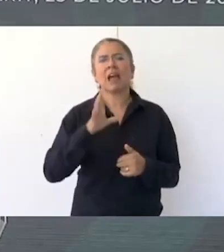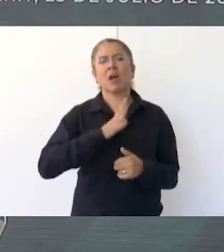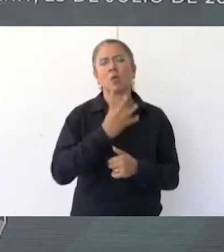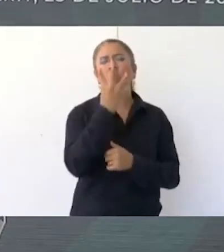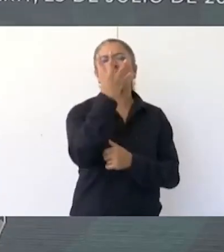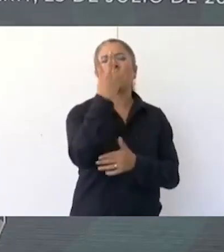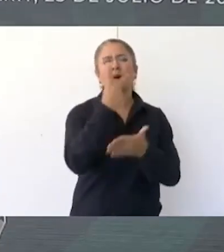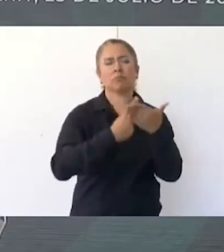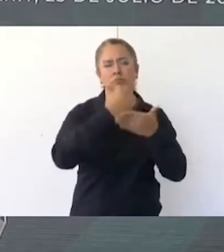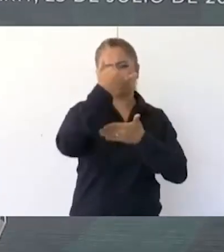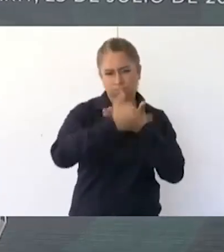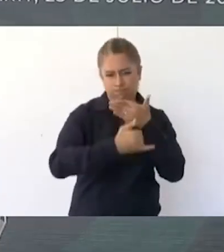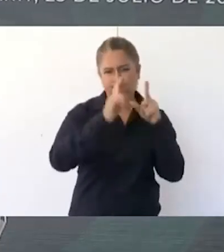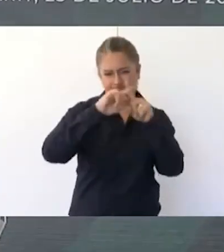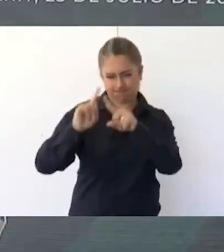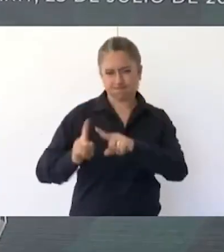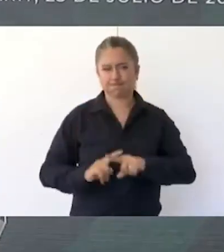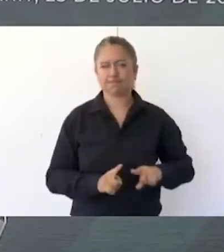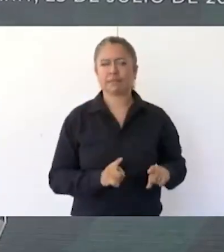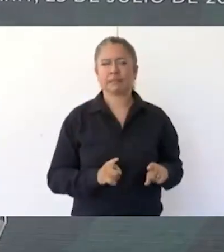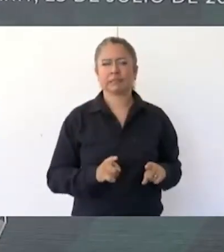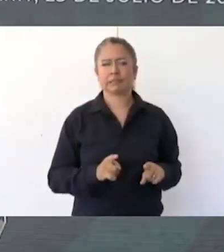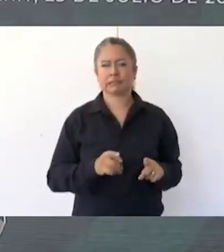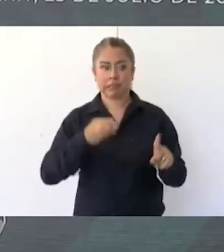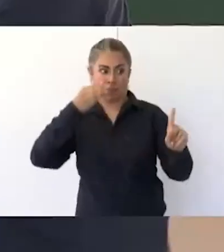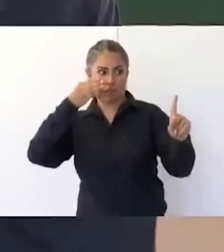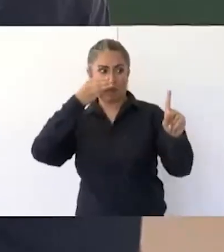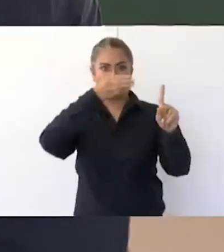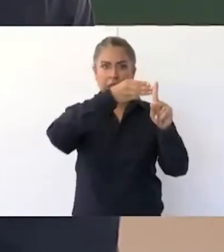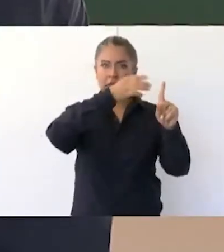proyectos para lograr esa meta.